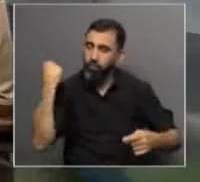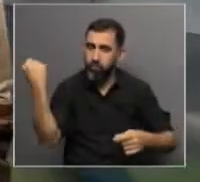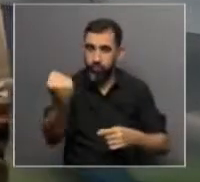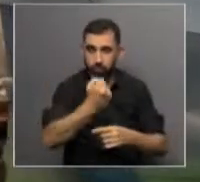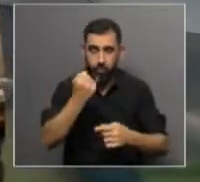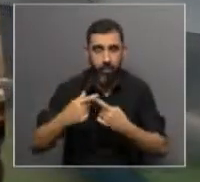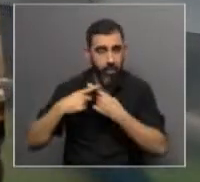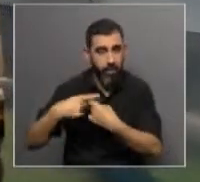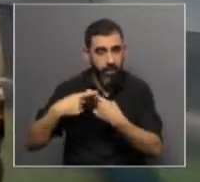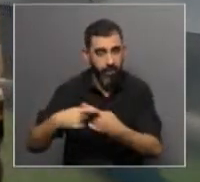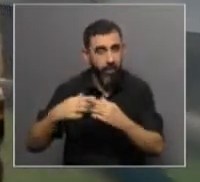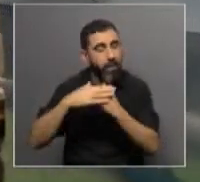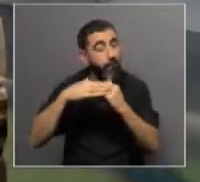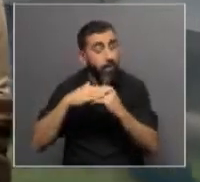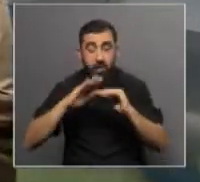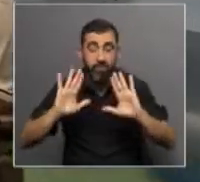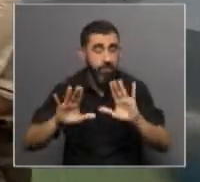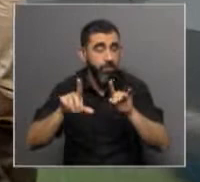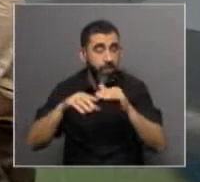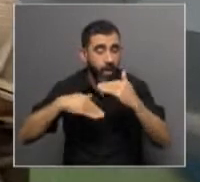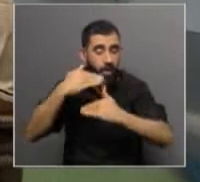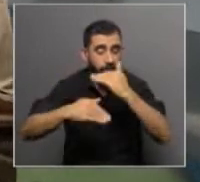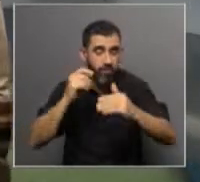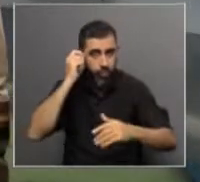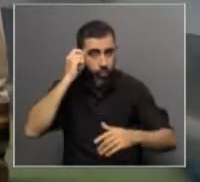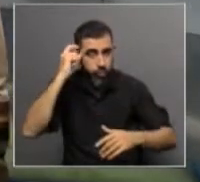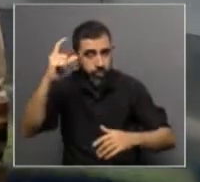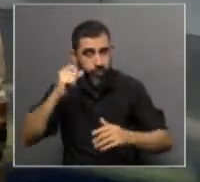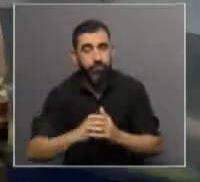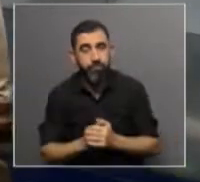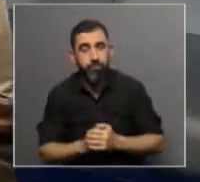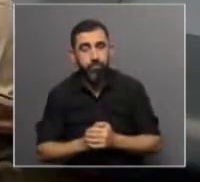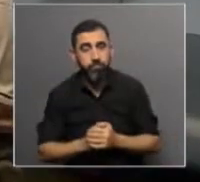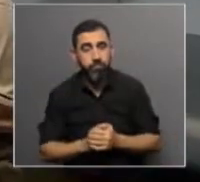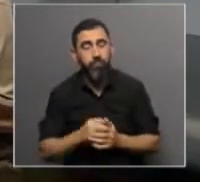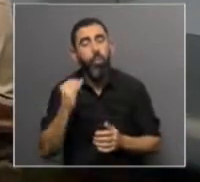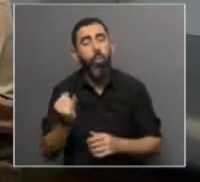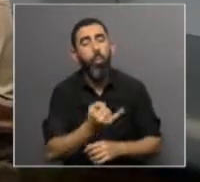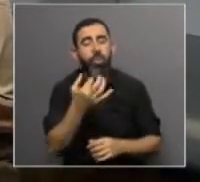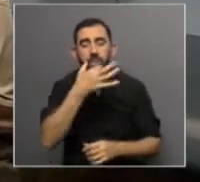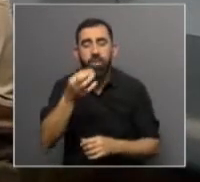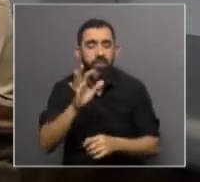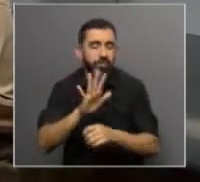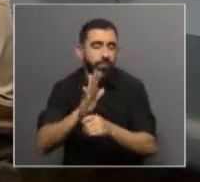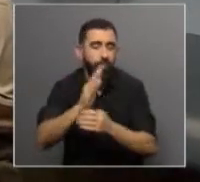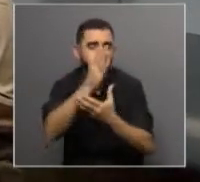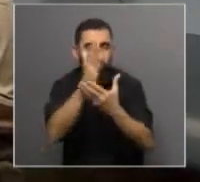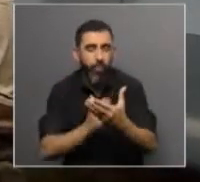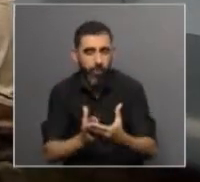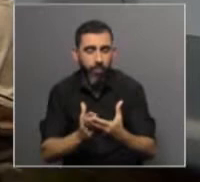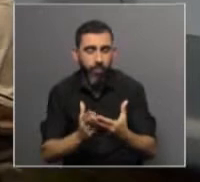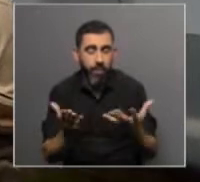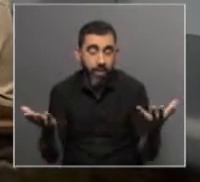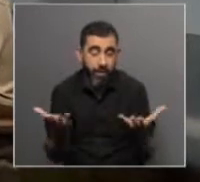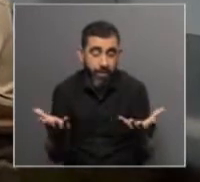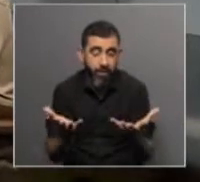es la base misma del avance en el conocimiento, ¿no? A mí me gusta decir, un día lo dije de manera muy poética y desde entonces me estoy